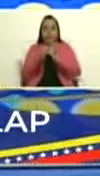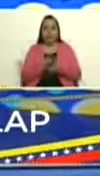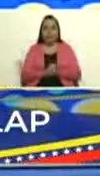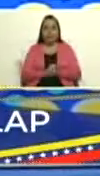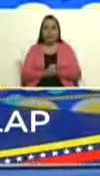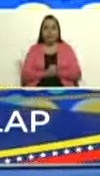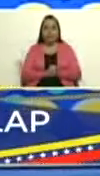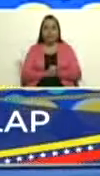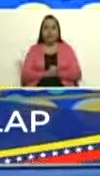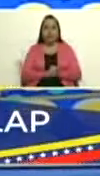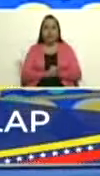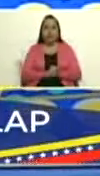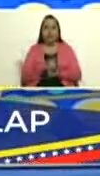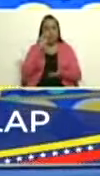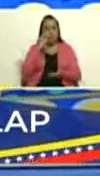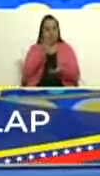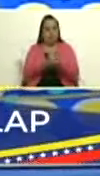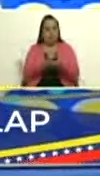Ahora, pero aquí,